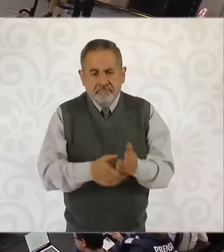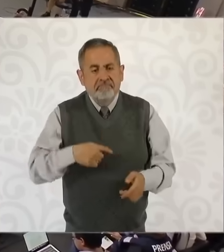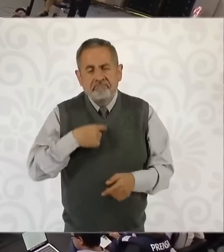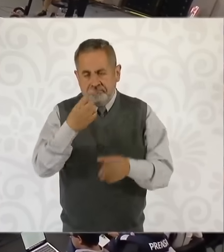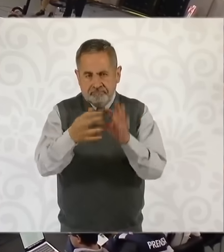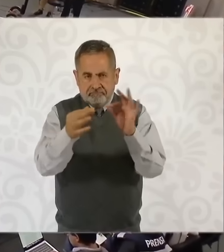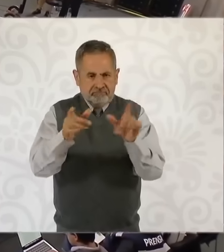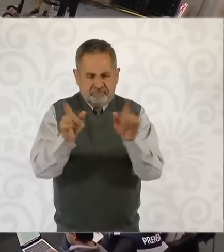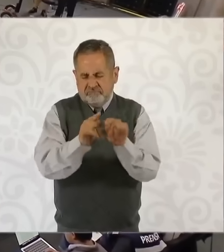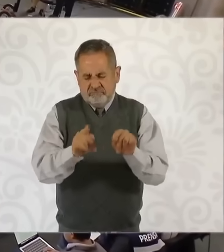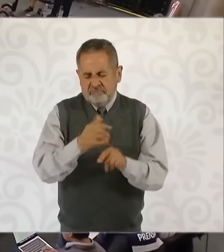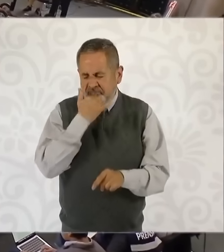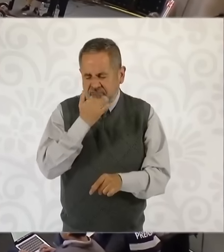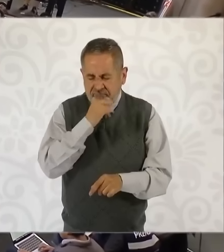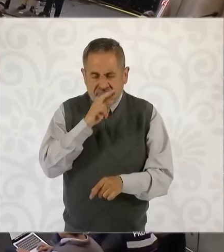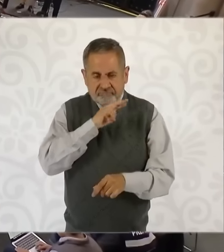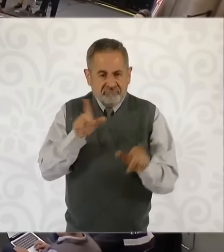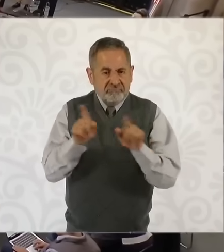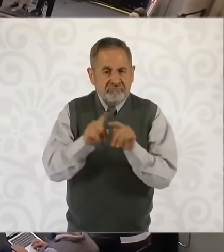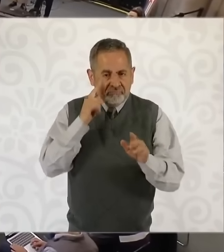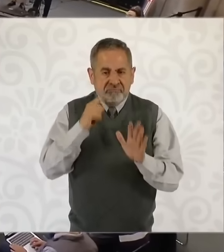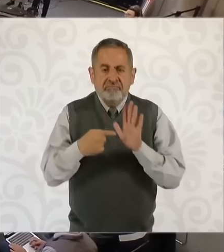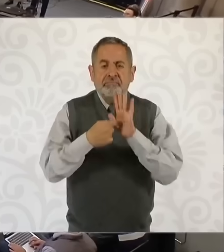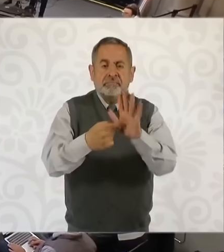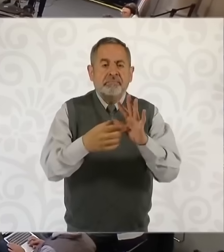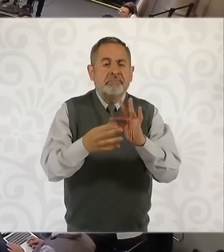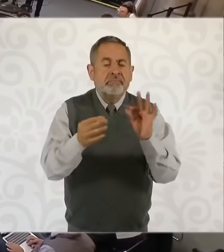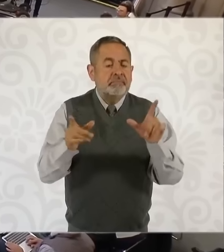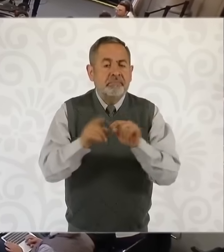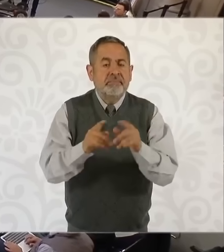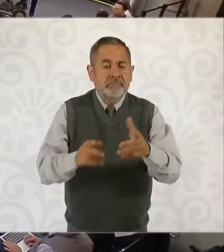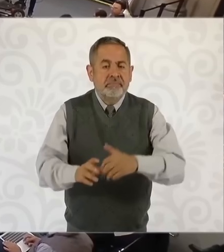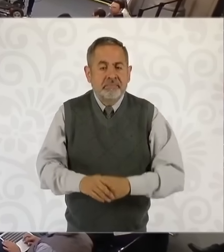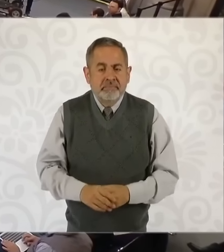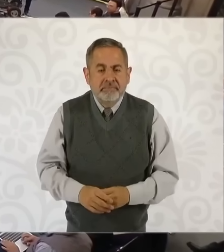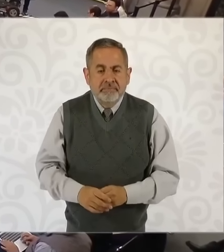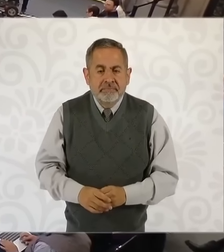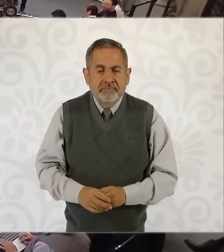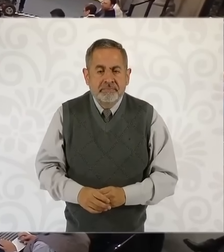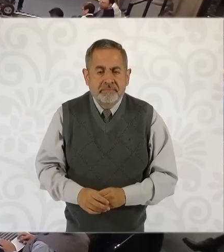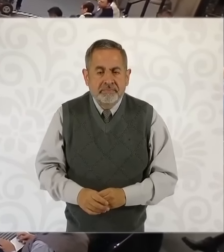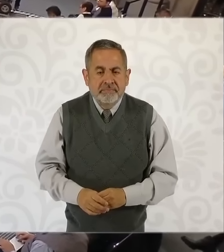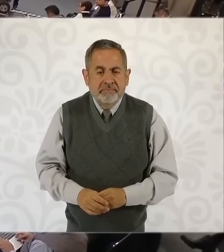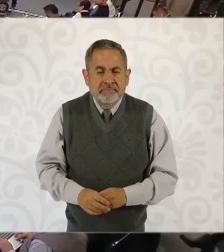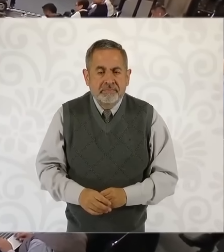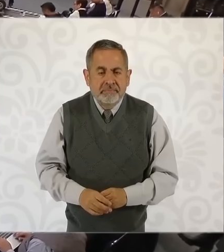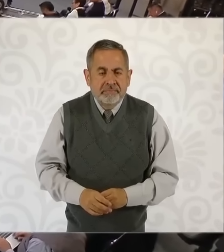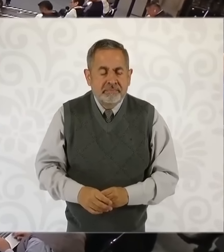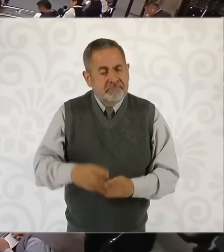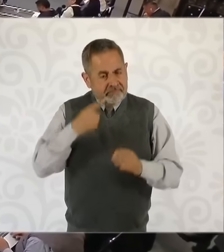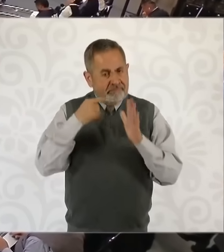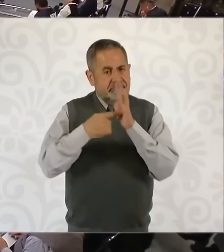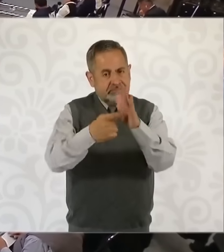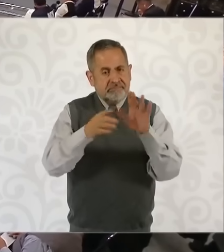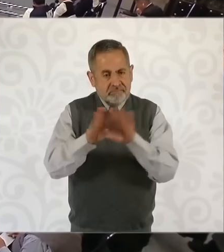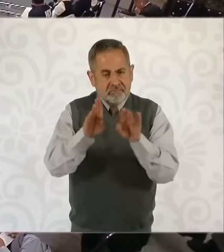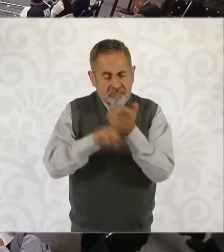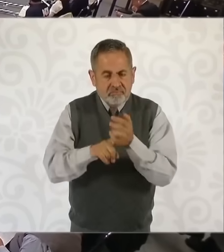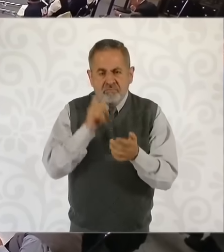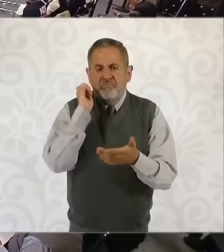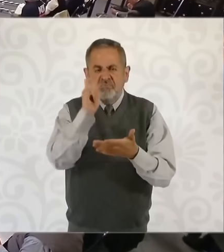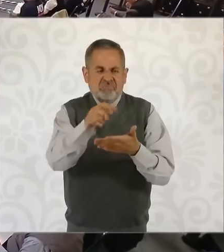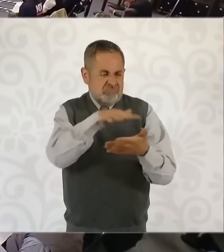rápidamente, le voy a mostrar, si me permites, le voy a mostrar para que se den una idea de lo que